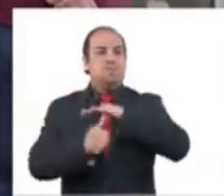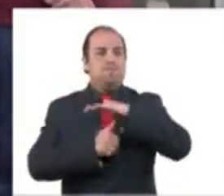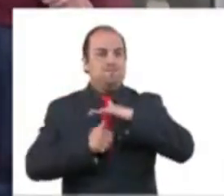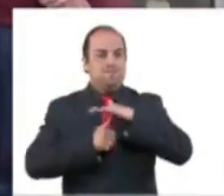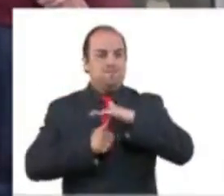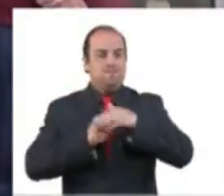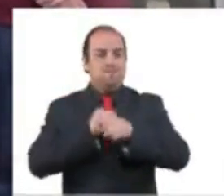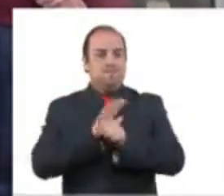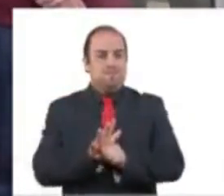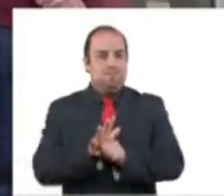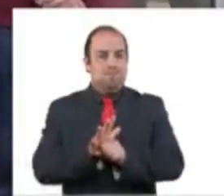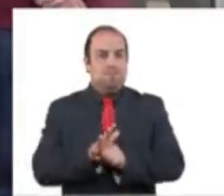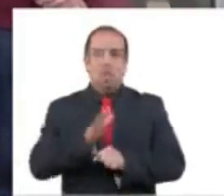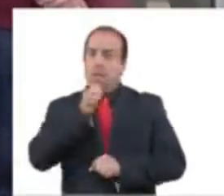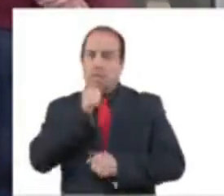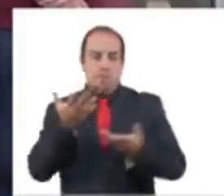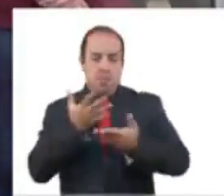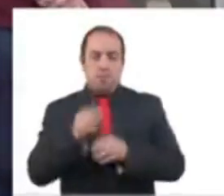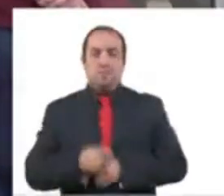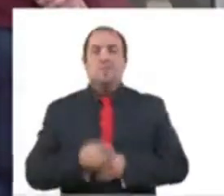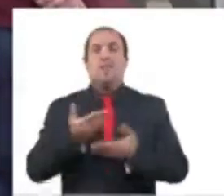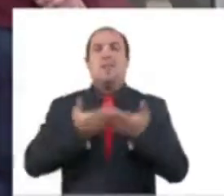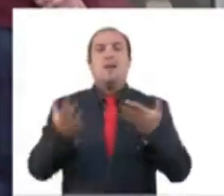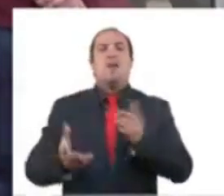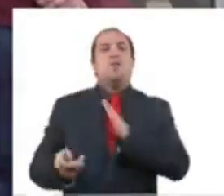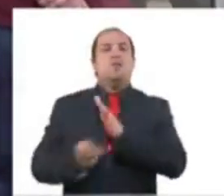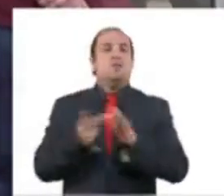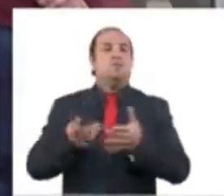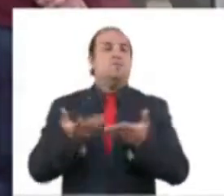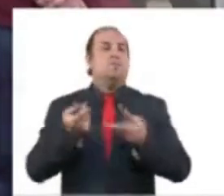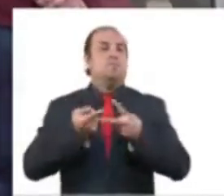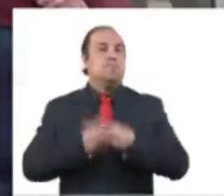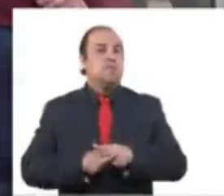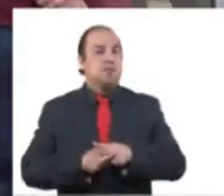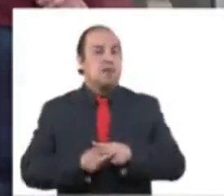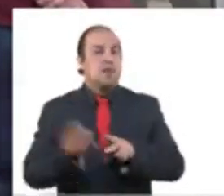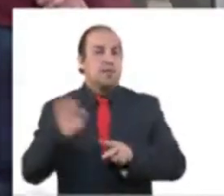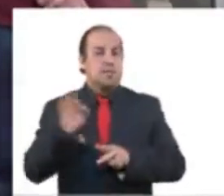y ahora pues recuperamos esto que pues a lo mejor se hace una tradición.